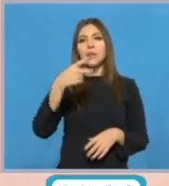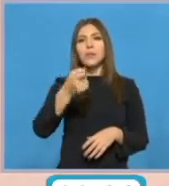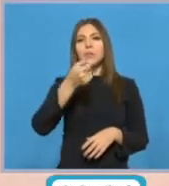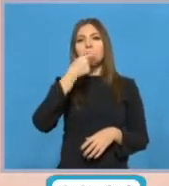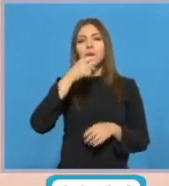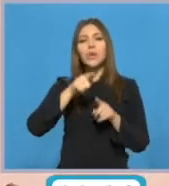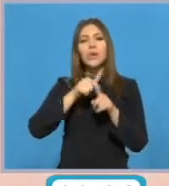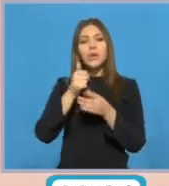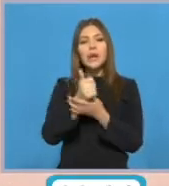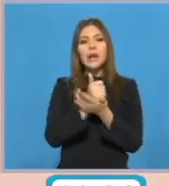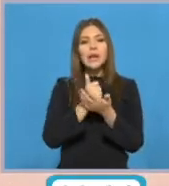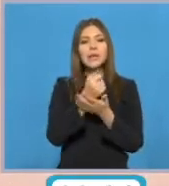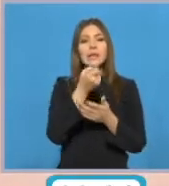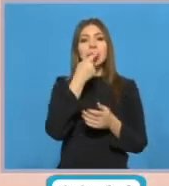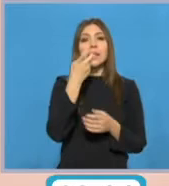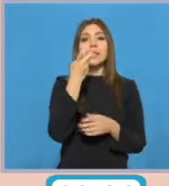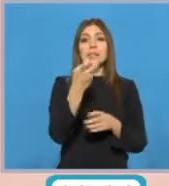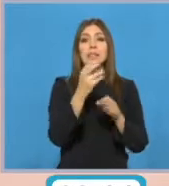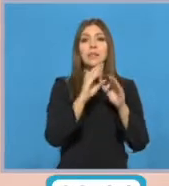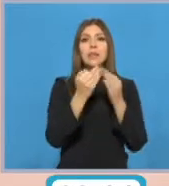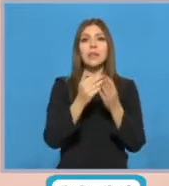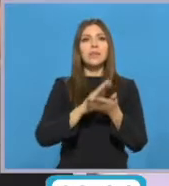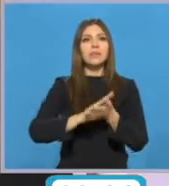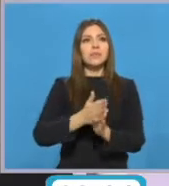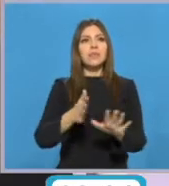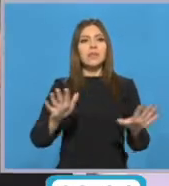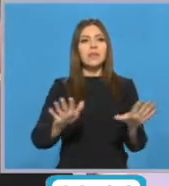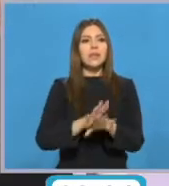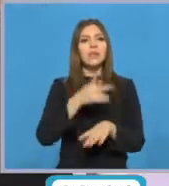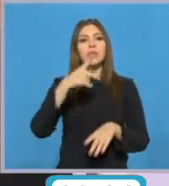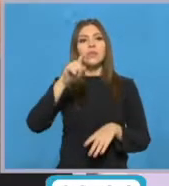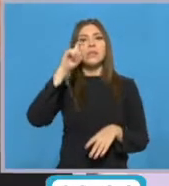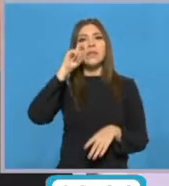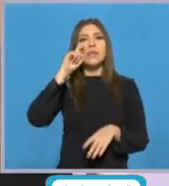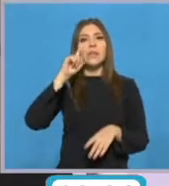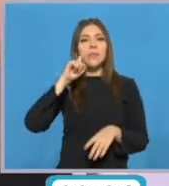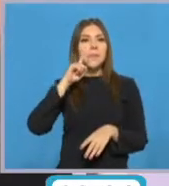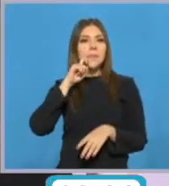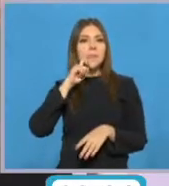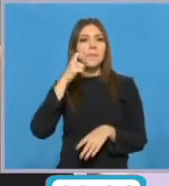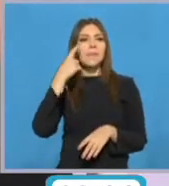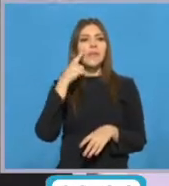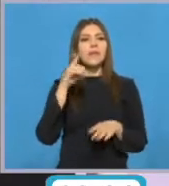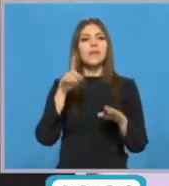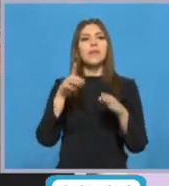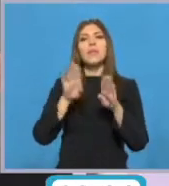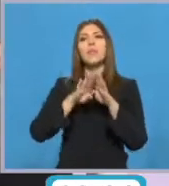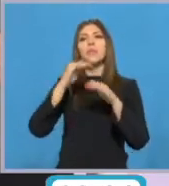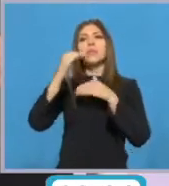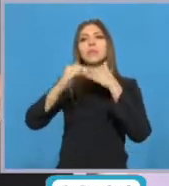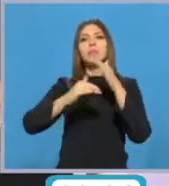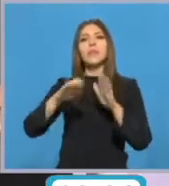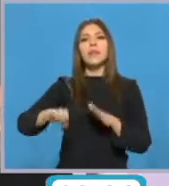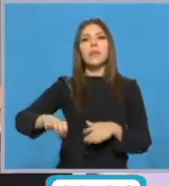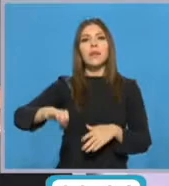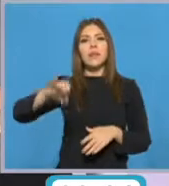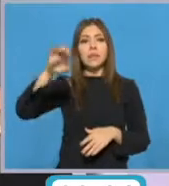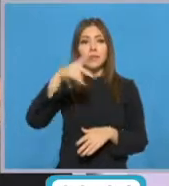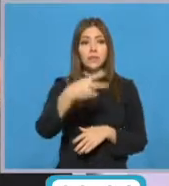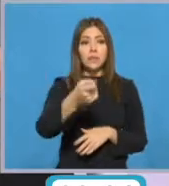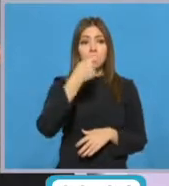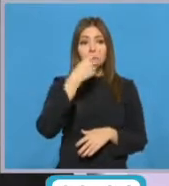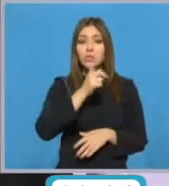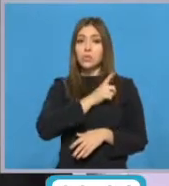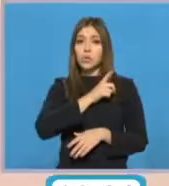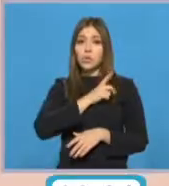azul revoluciona la manera en que vemos la sexualidad y que vivimos la sexualidad conforme avanza la edad. ¿Esta pastilla es solo para hombres?